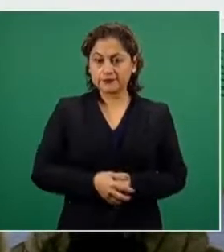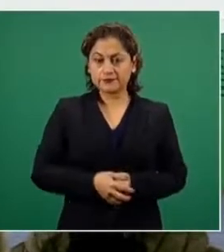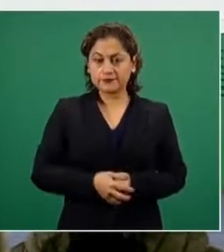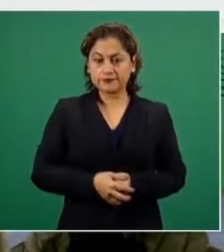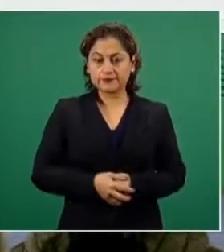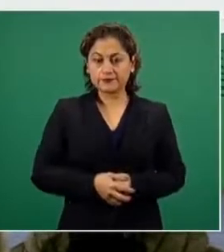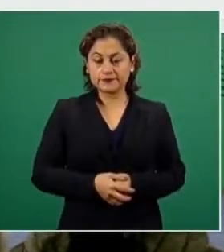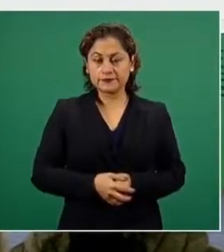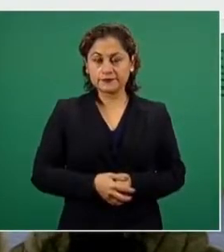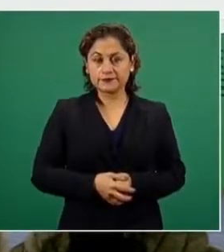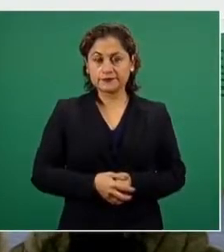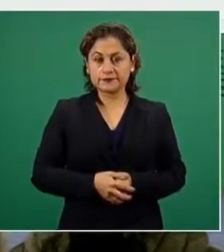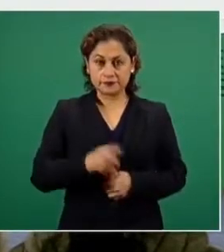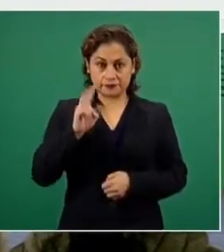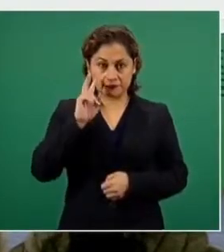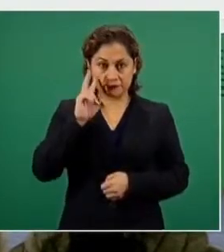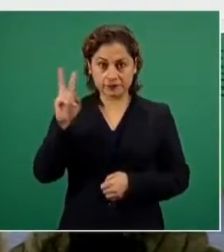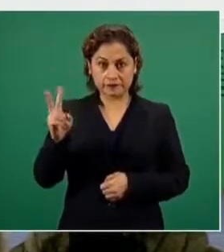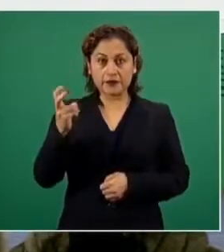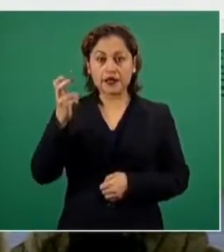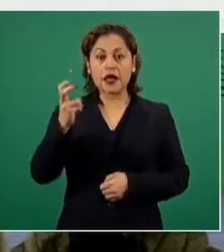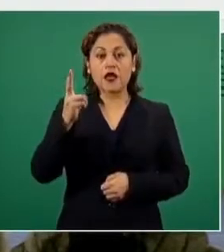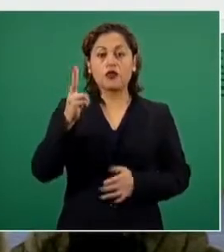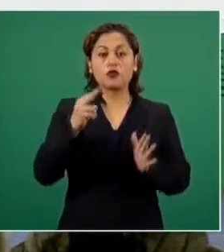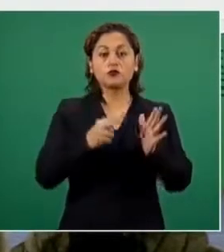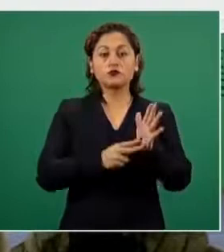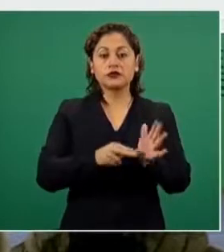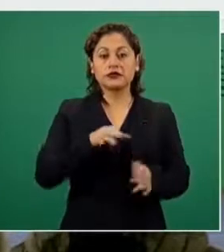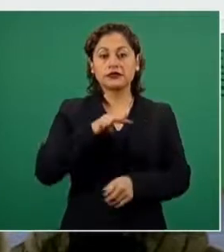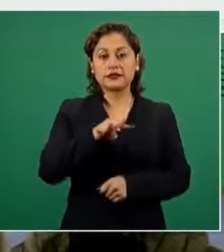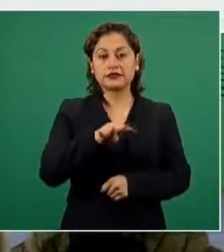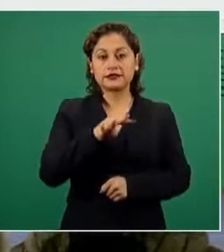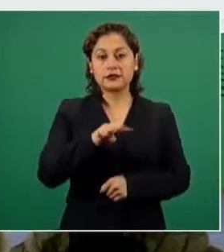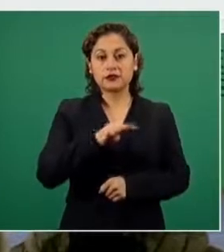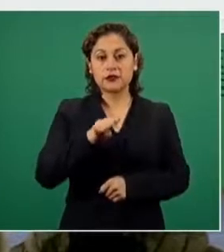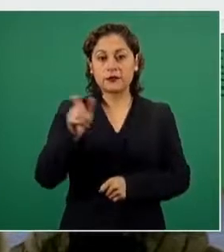se recibió en diciembre del 19,